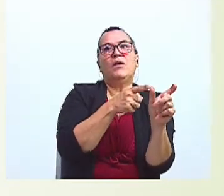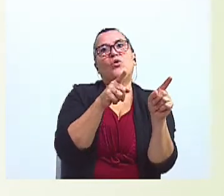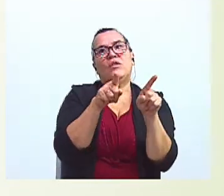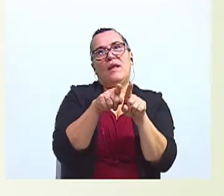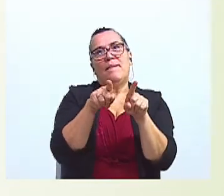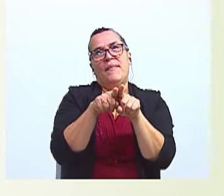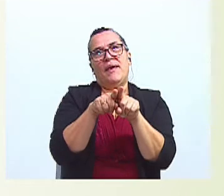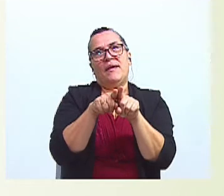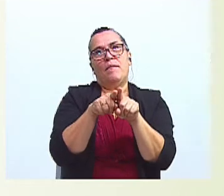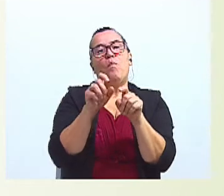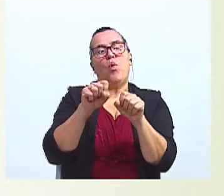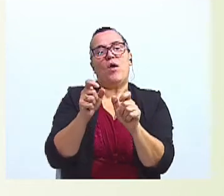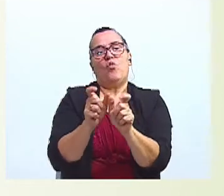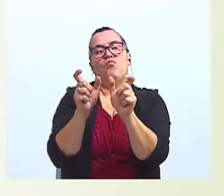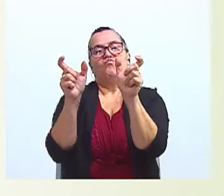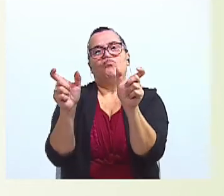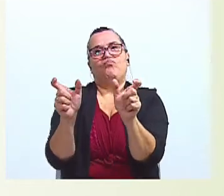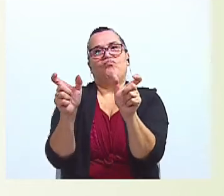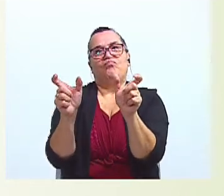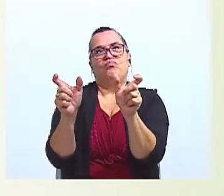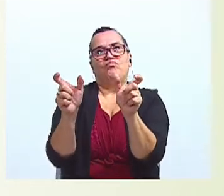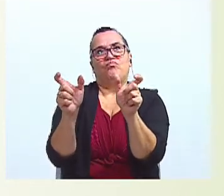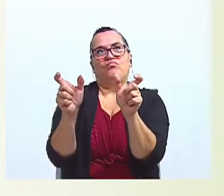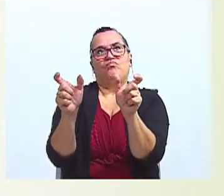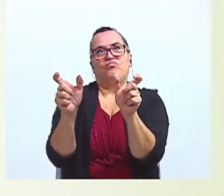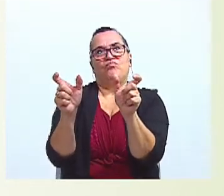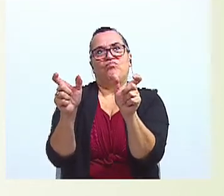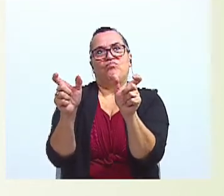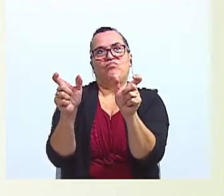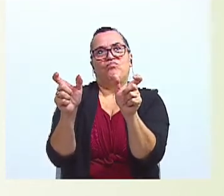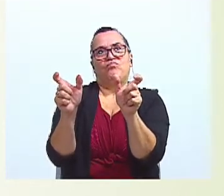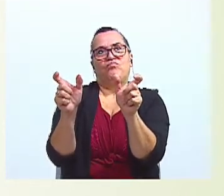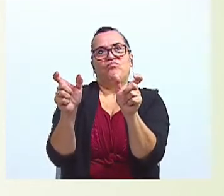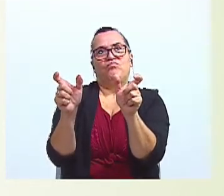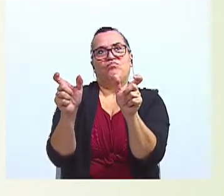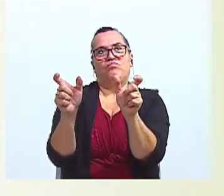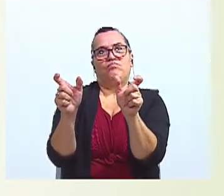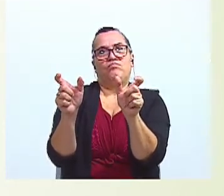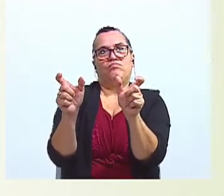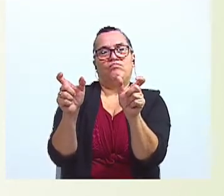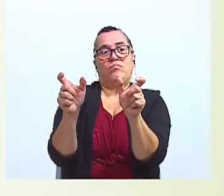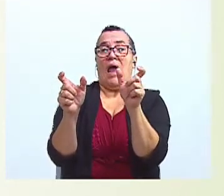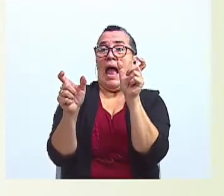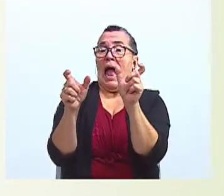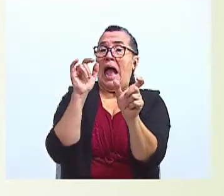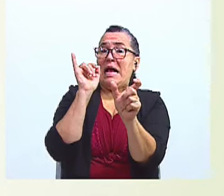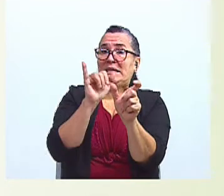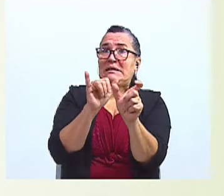podría separar en dos palabras. Así más la palabra